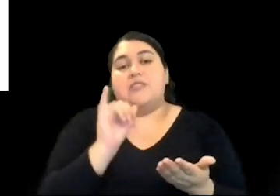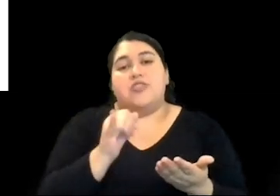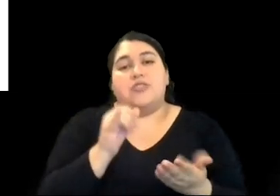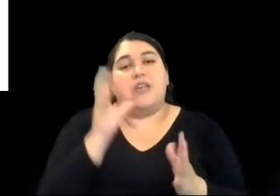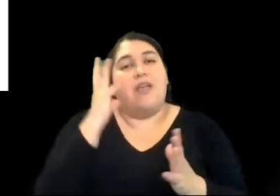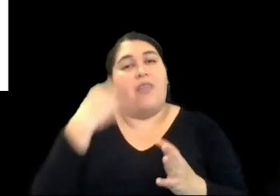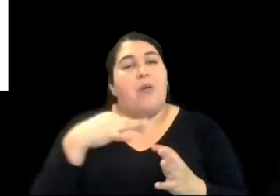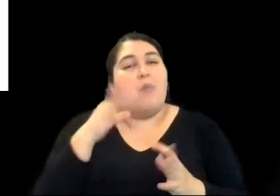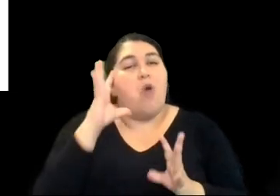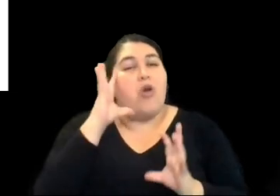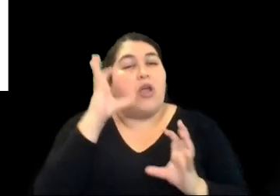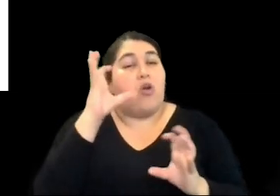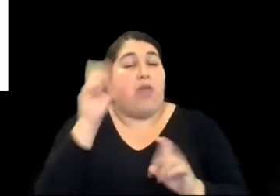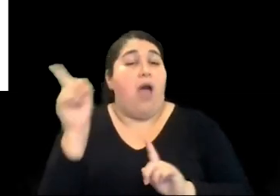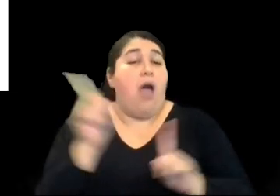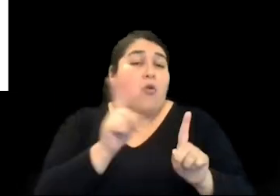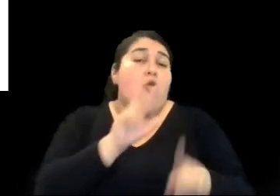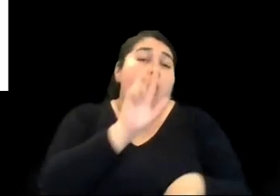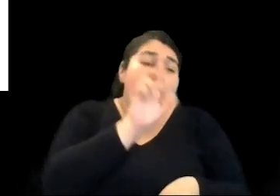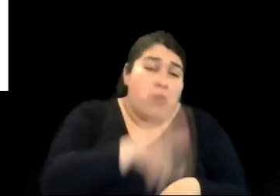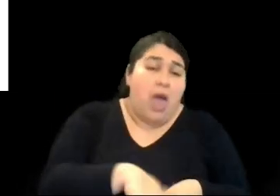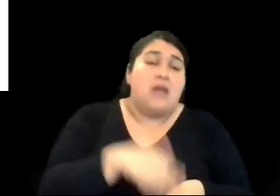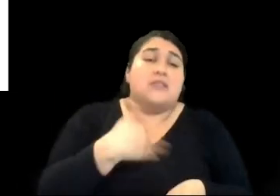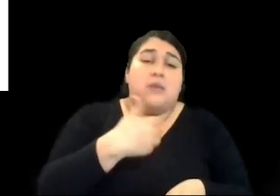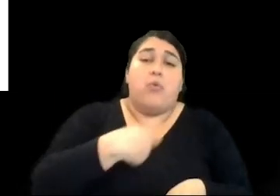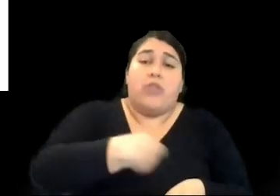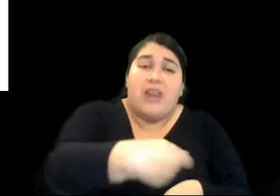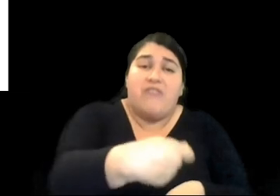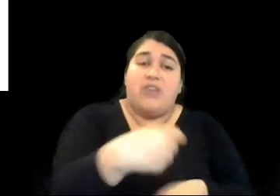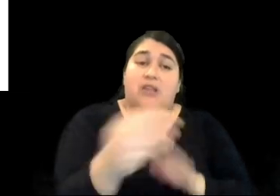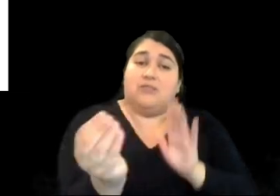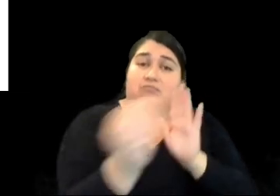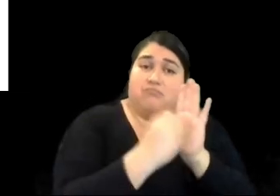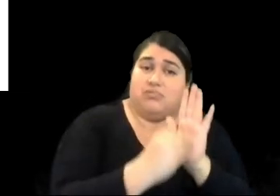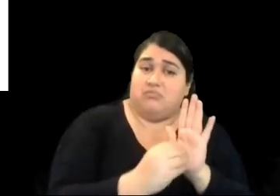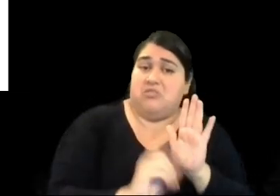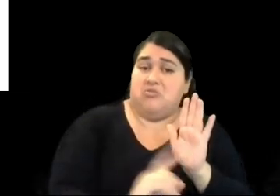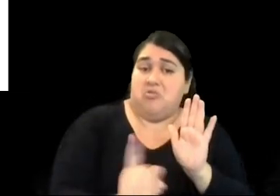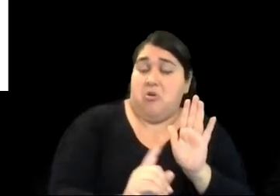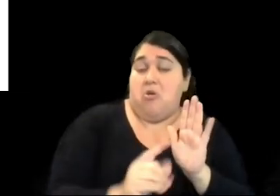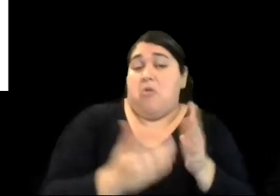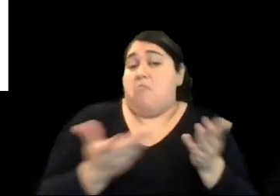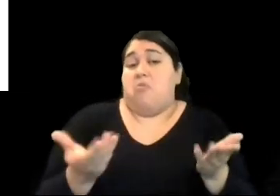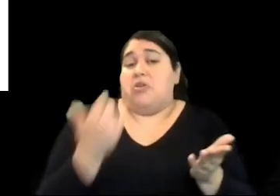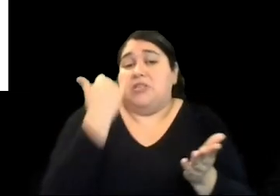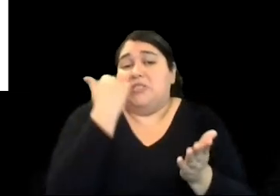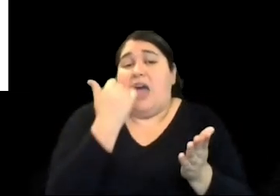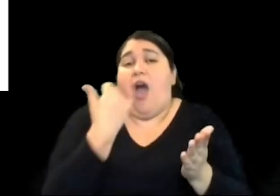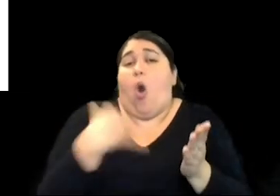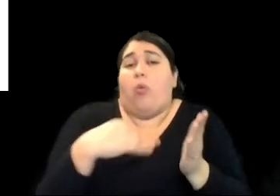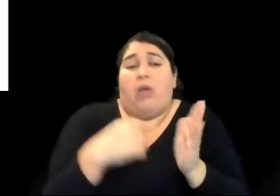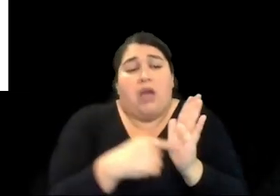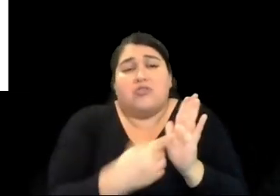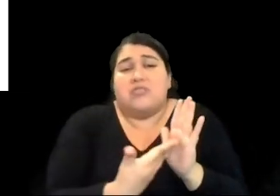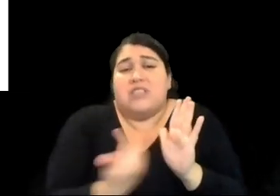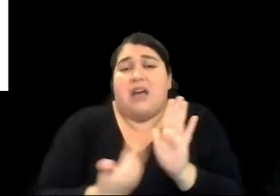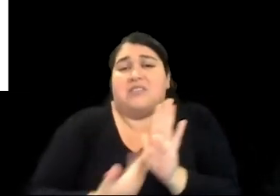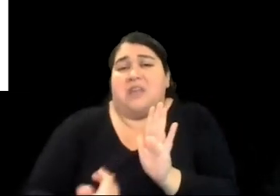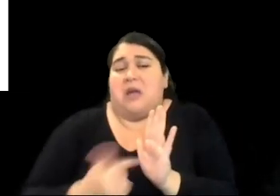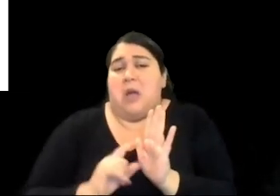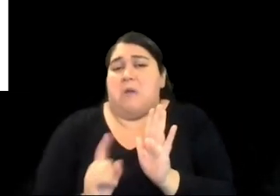ser que en algunos planes la opción de refinanciación no aparezca porque alguna de las obligaciones quede excluida y no sea factible